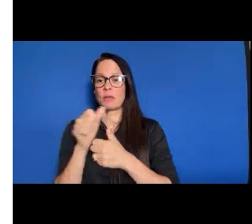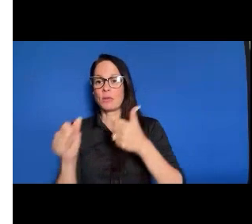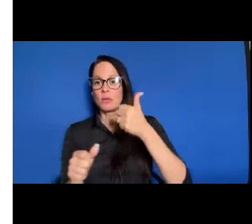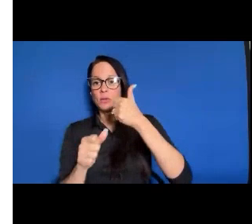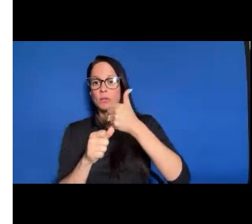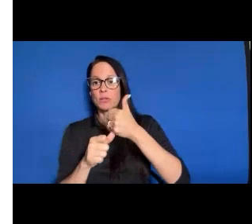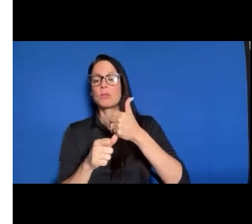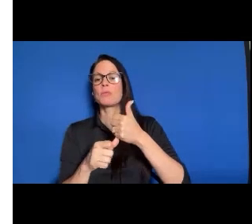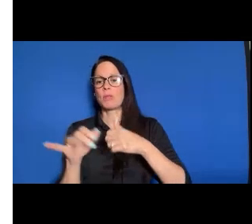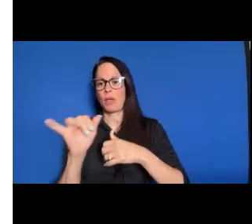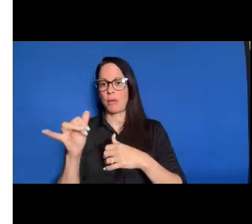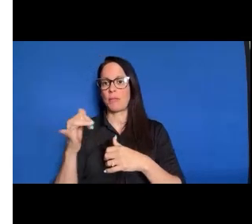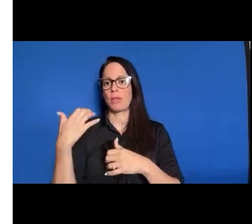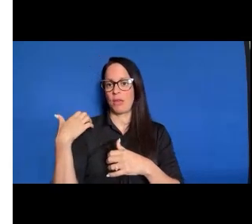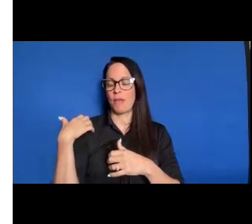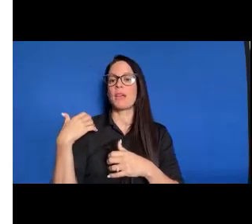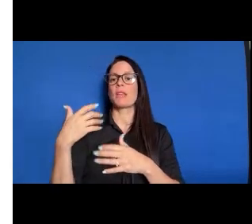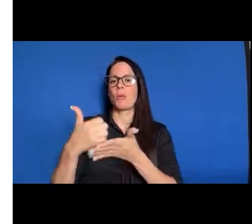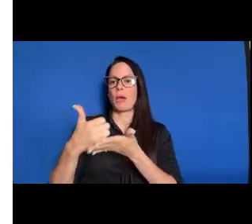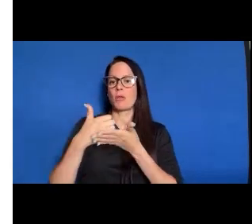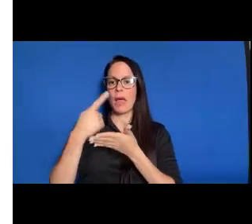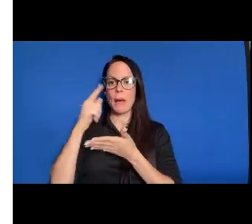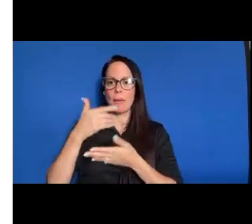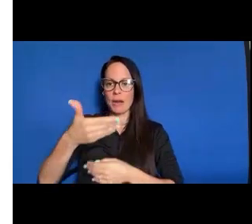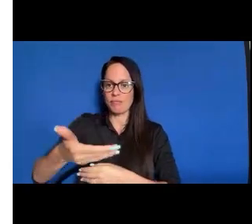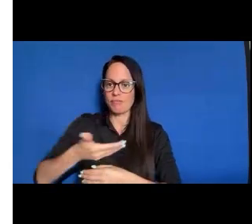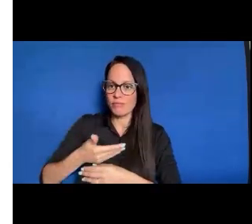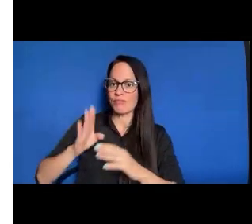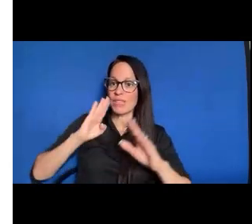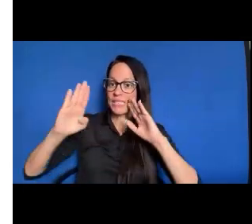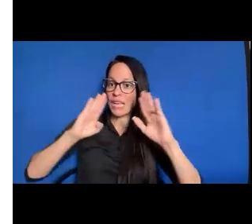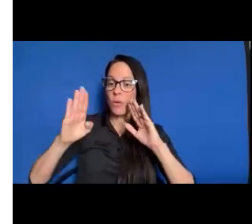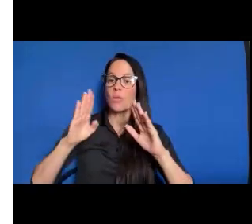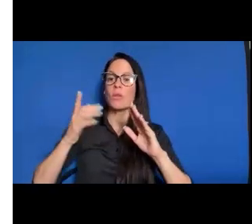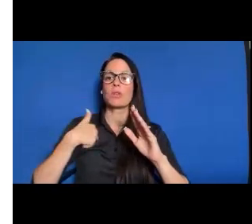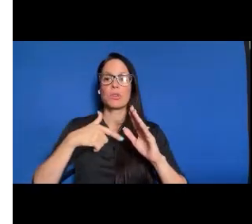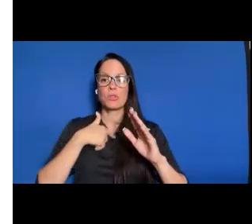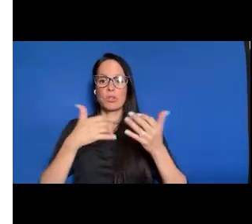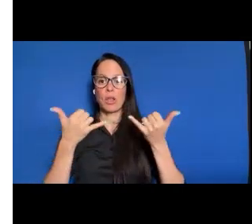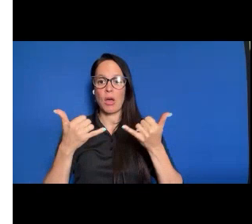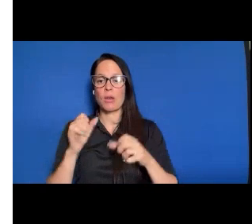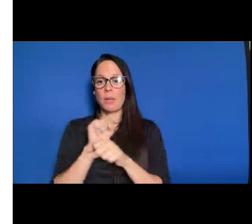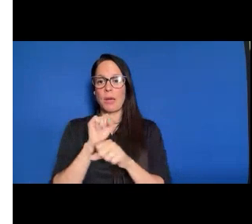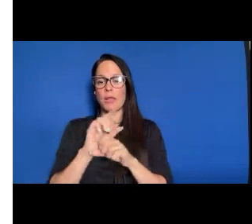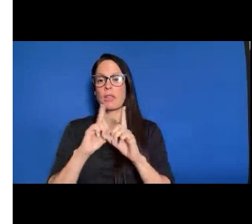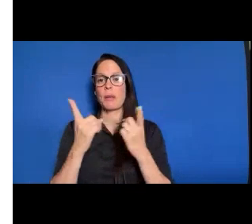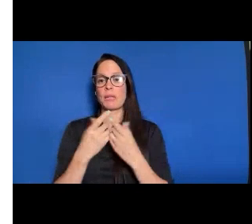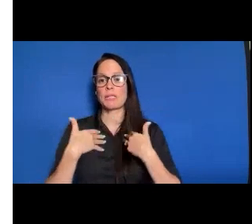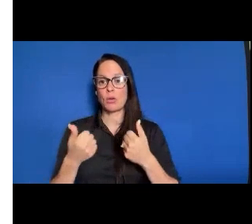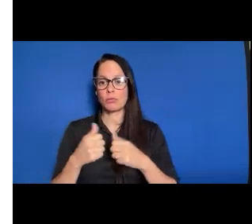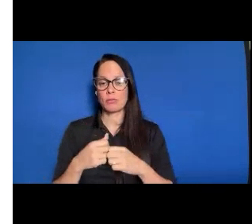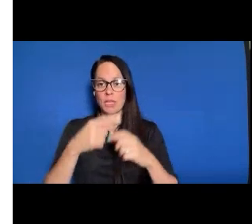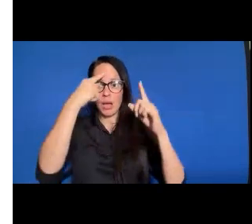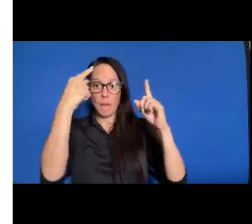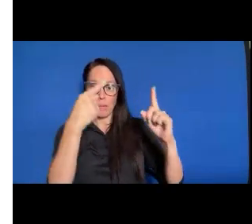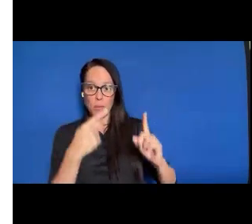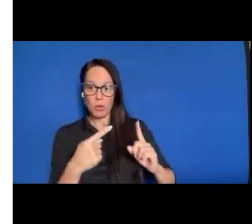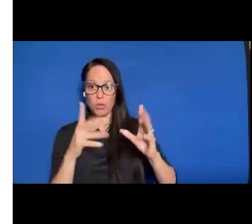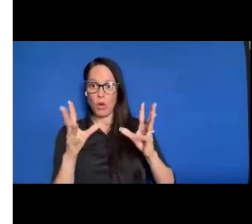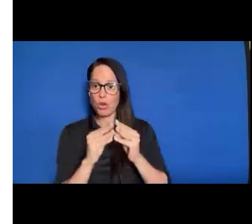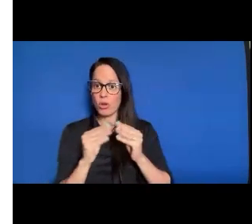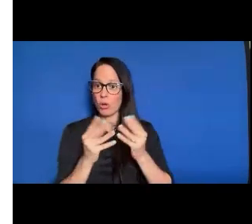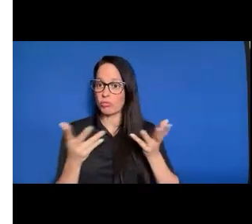para dar esa bienvenida, ese saludo, ya que estamos también en el Departamento de Salud. El propósito de esta reunión es presentar el resultado